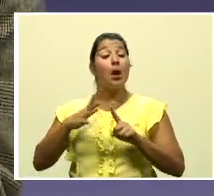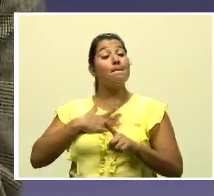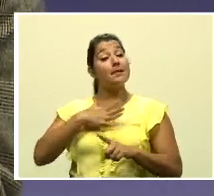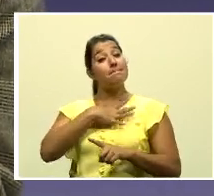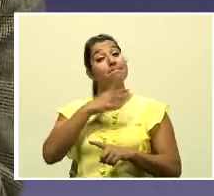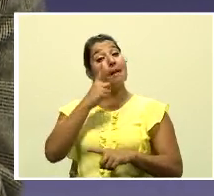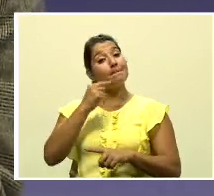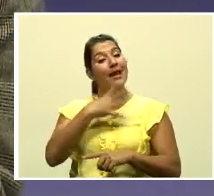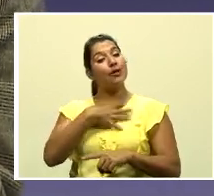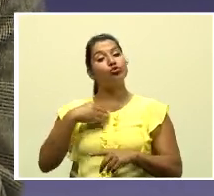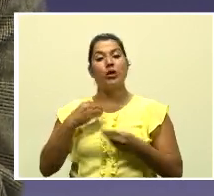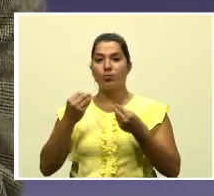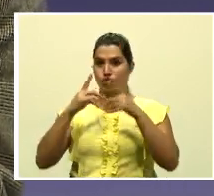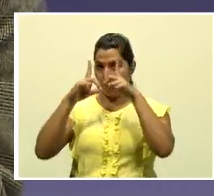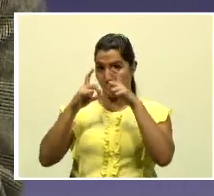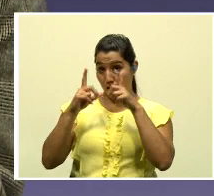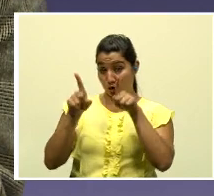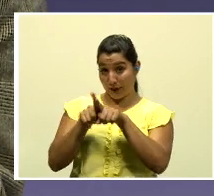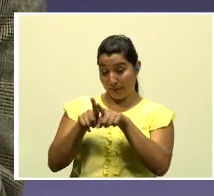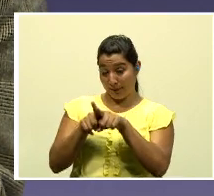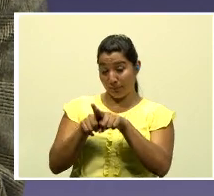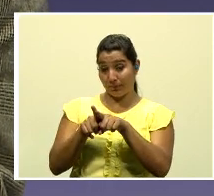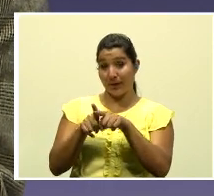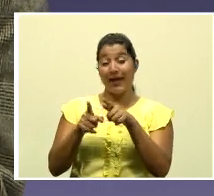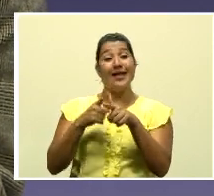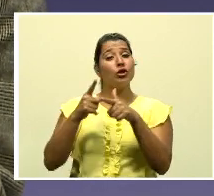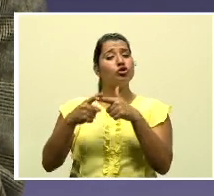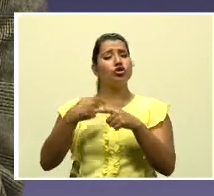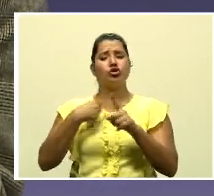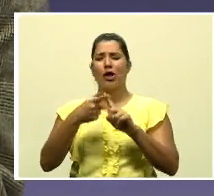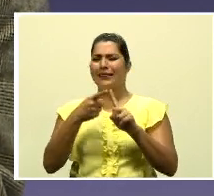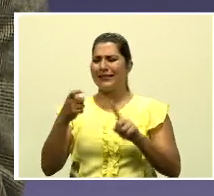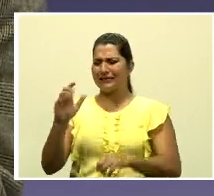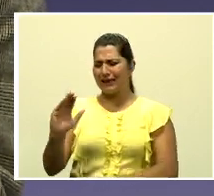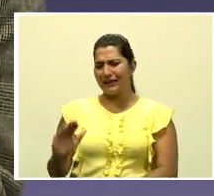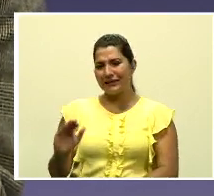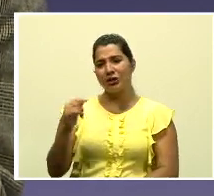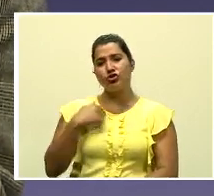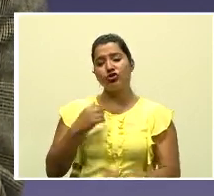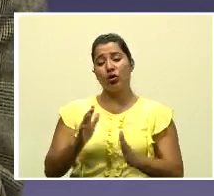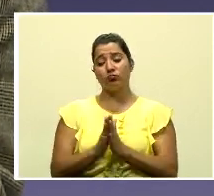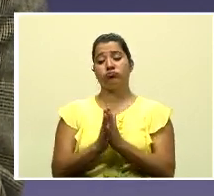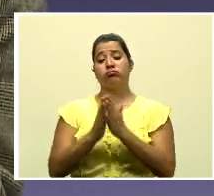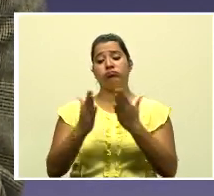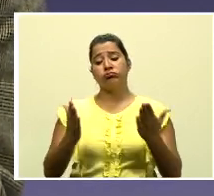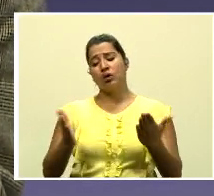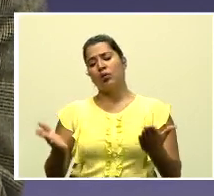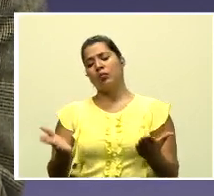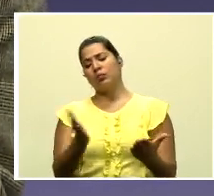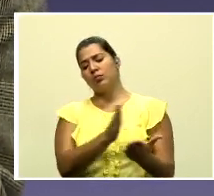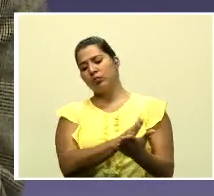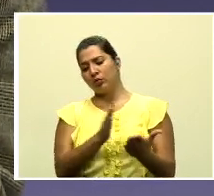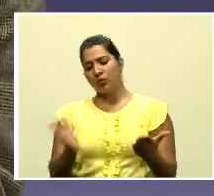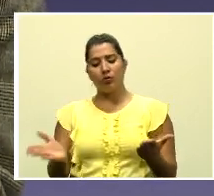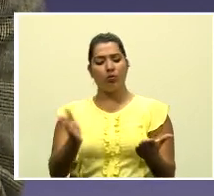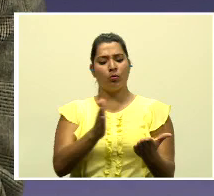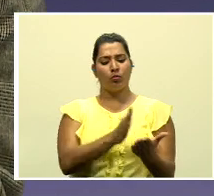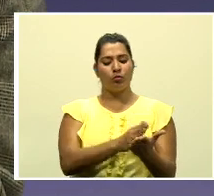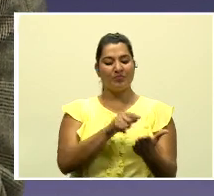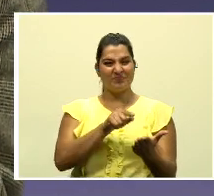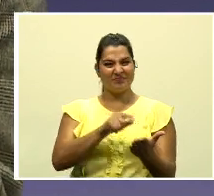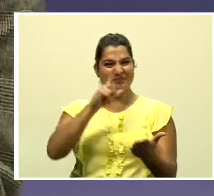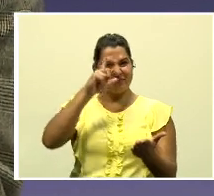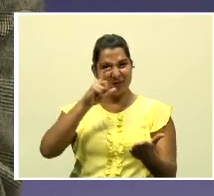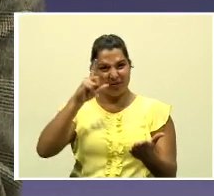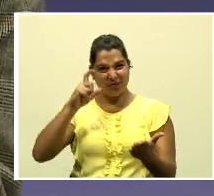fotografía. Y yo de niño miraba aquellos álbumes que él tenía, que había constituido en aquellas